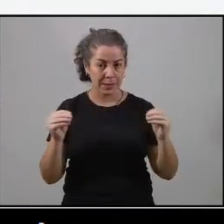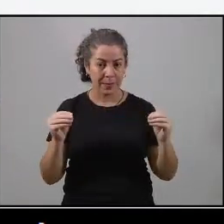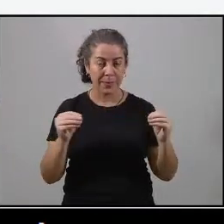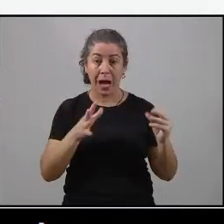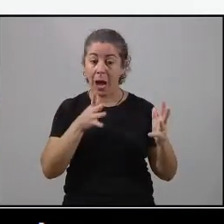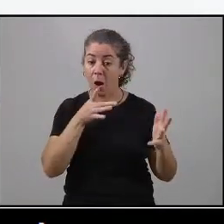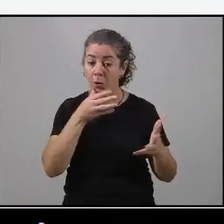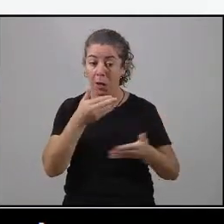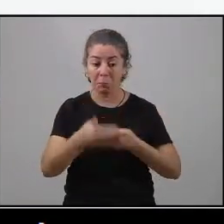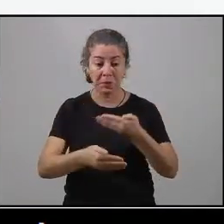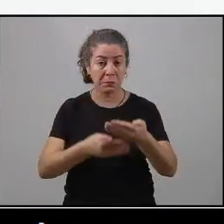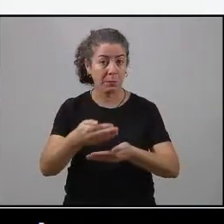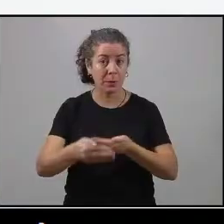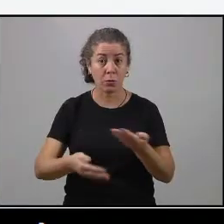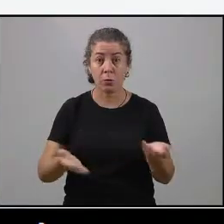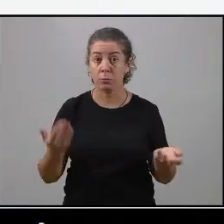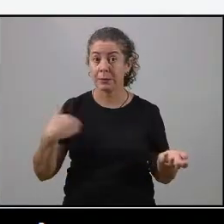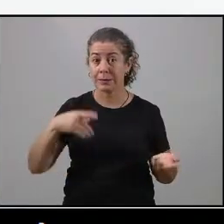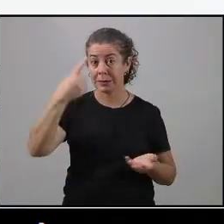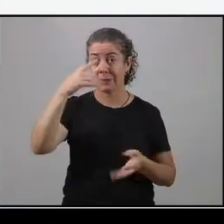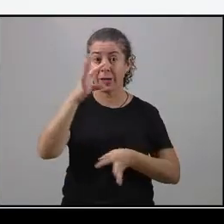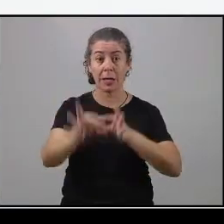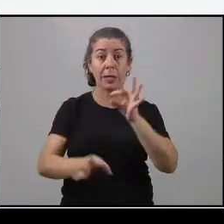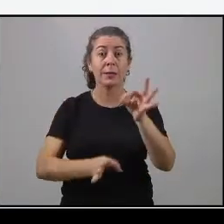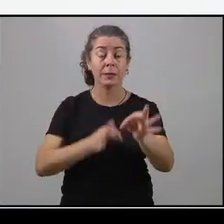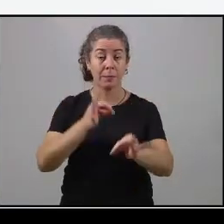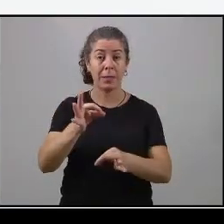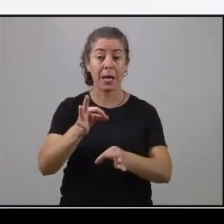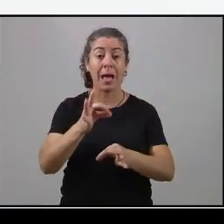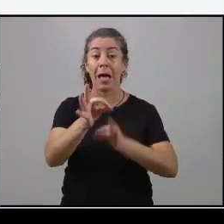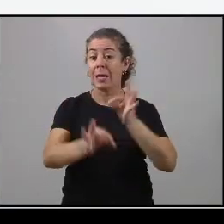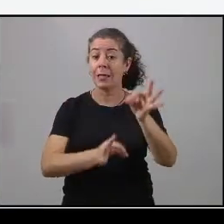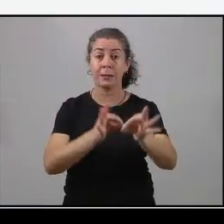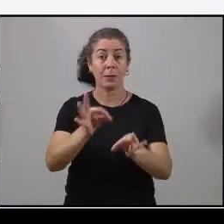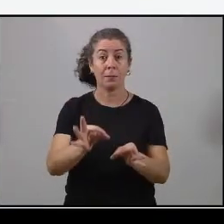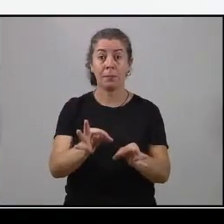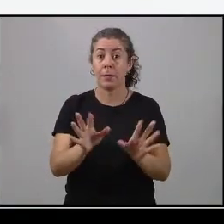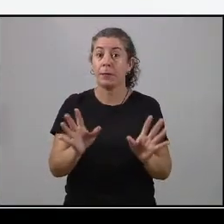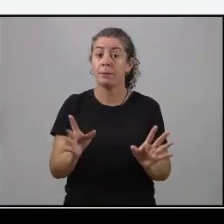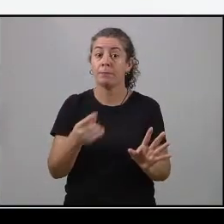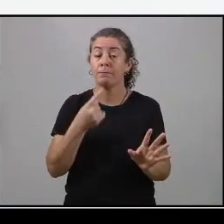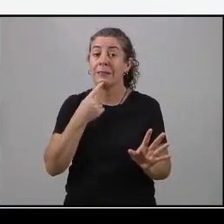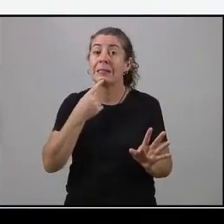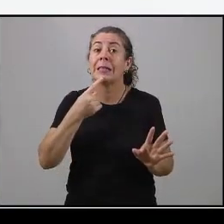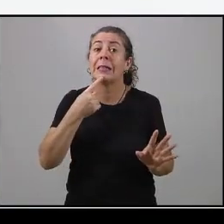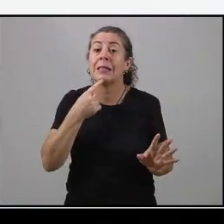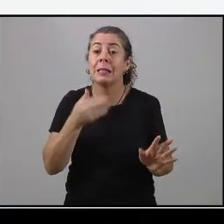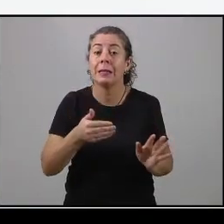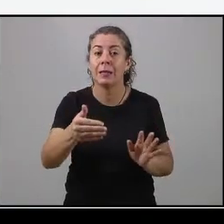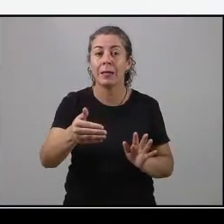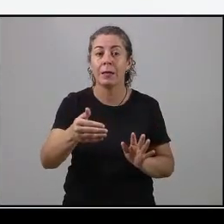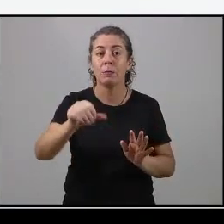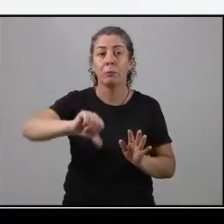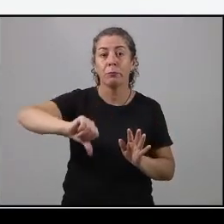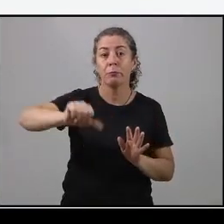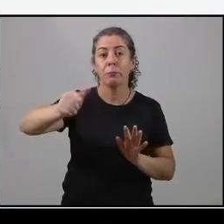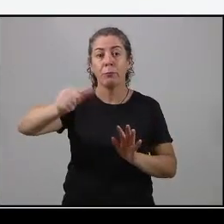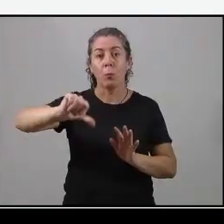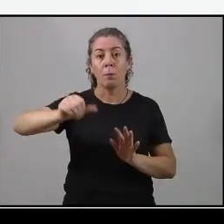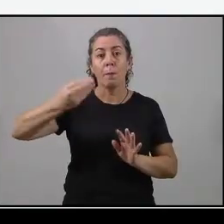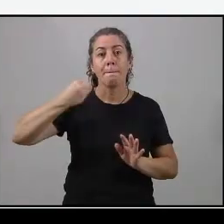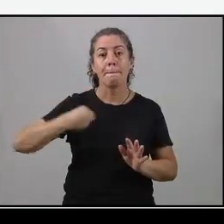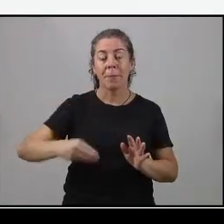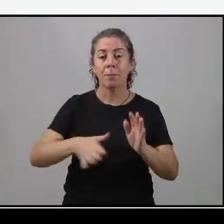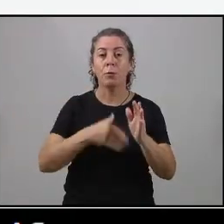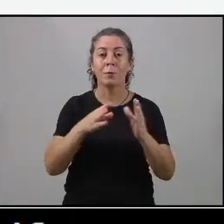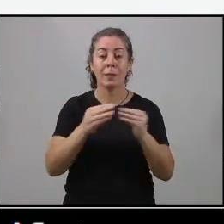ahora en tramitación ya saben que está en la Asamblea y va a ser la Asamblea la que va a tener que dirimir acerca del futuro de esa universidad. Desde